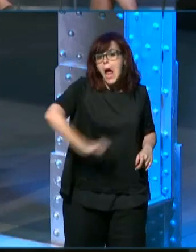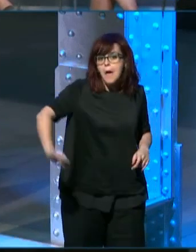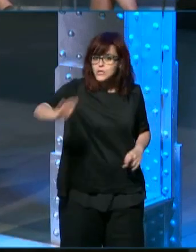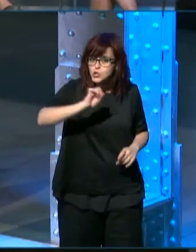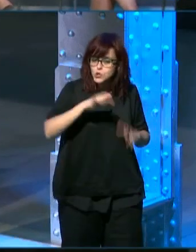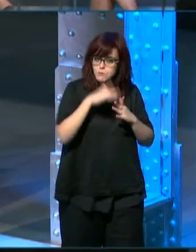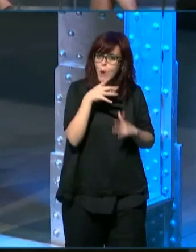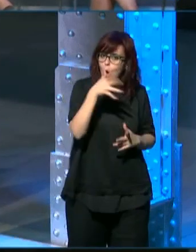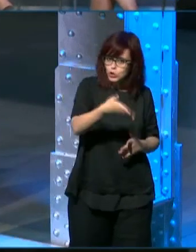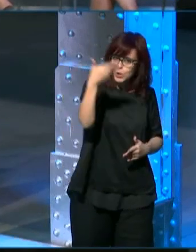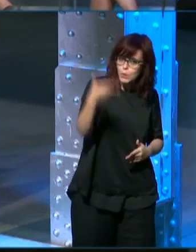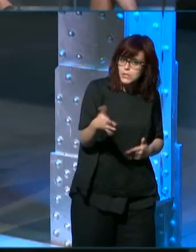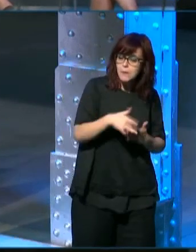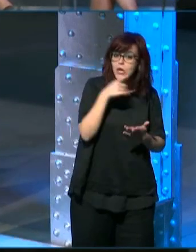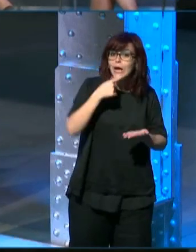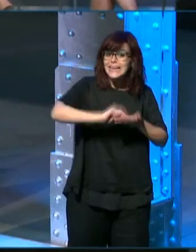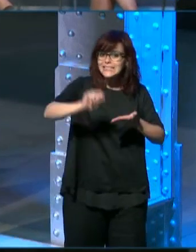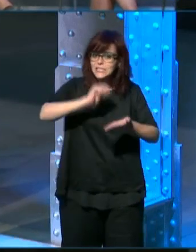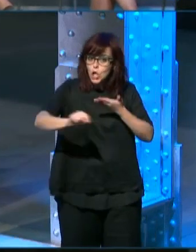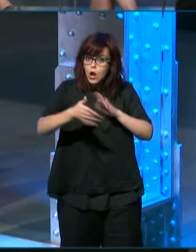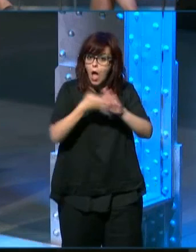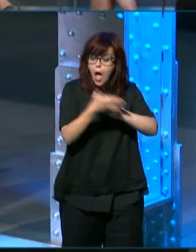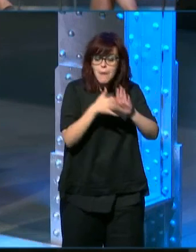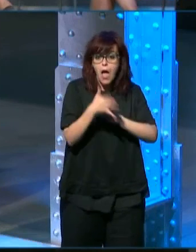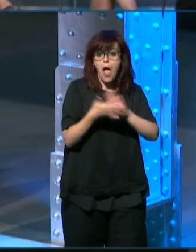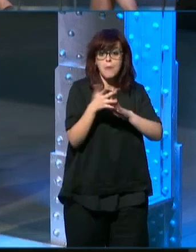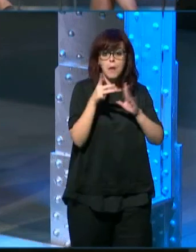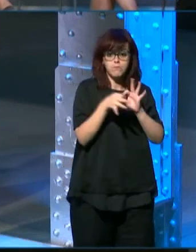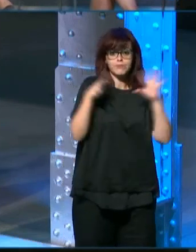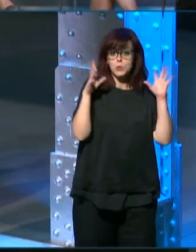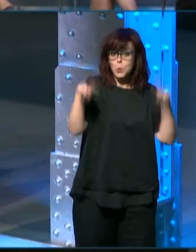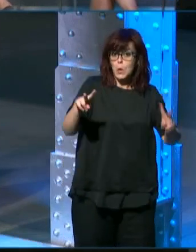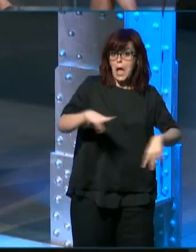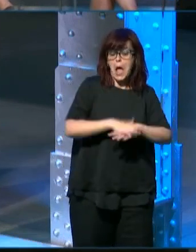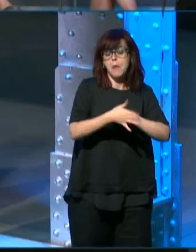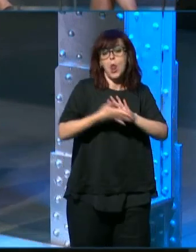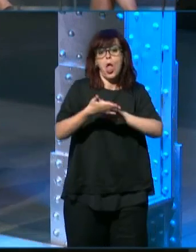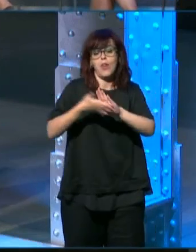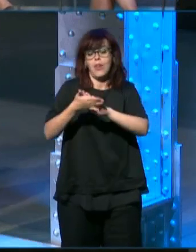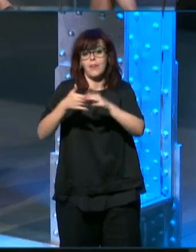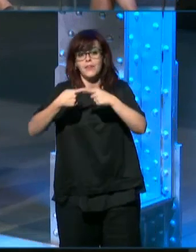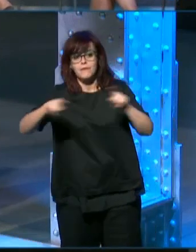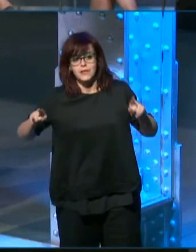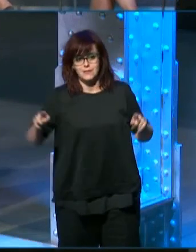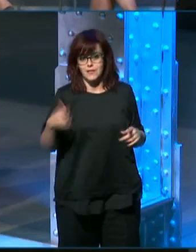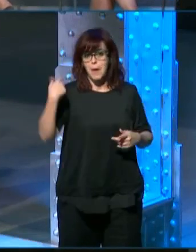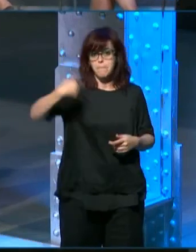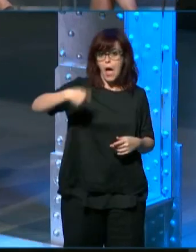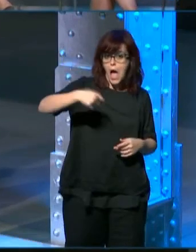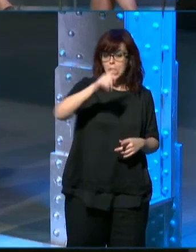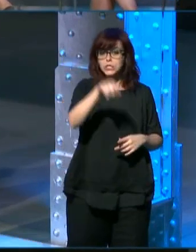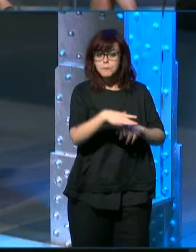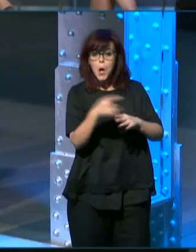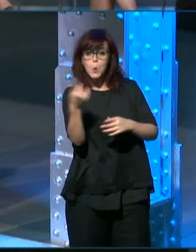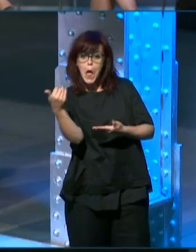razones, pero cuando se juntan escritores nunca hablan de eso. No. Siempre hablan de otras cosas. Que me han pagado, cuánto te han